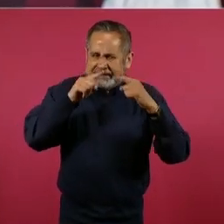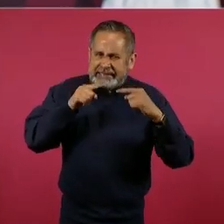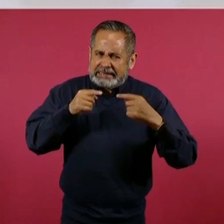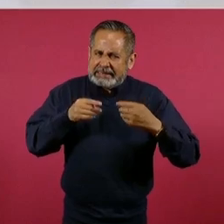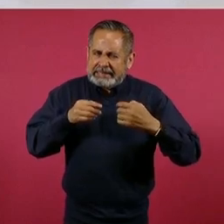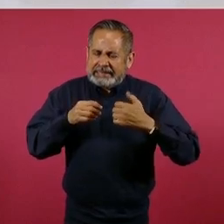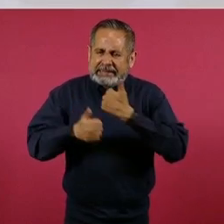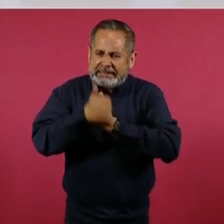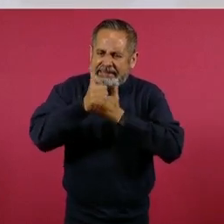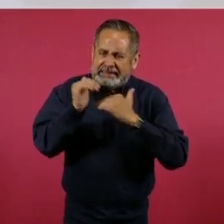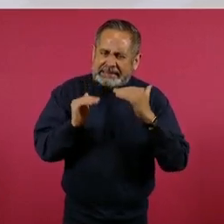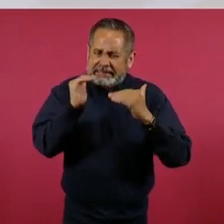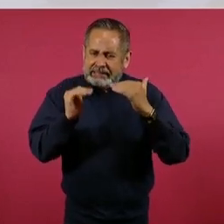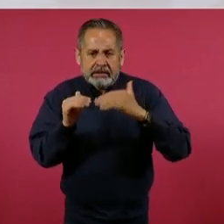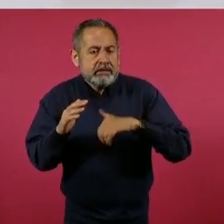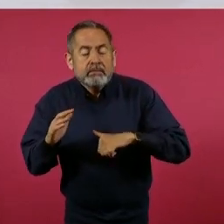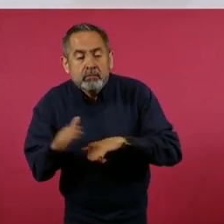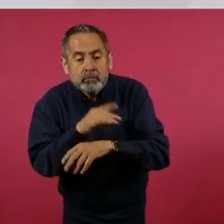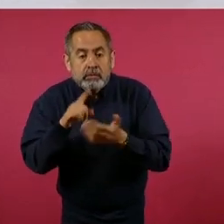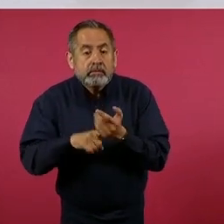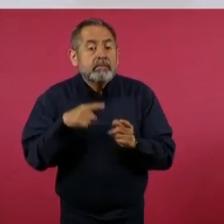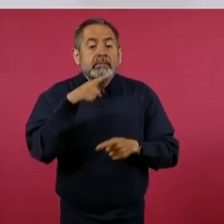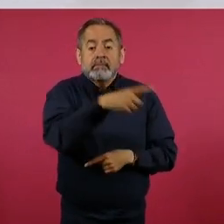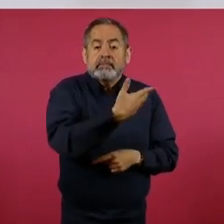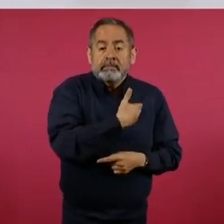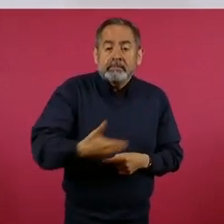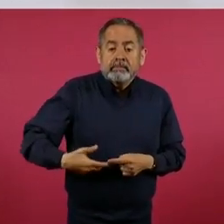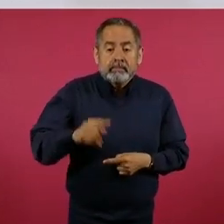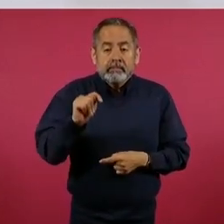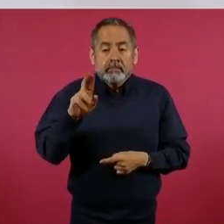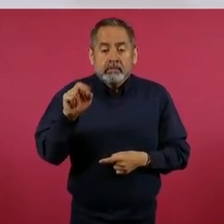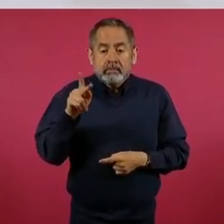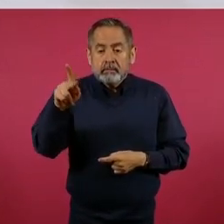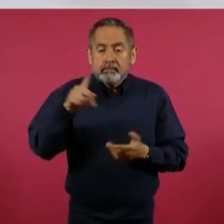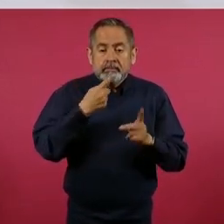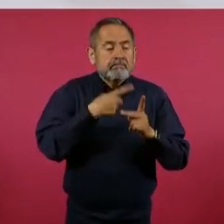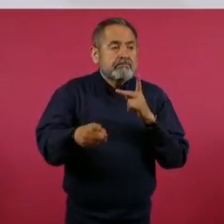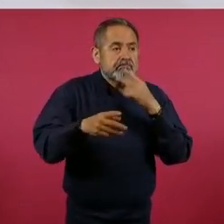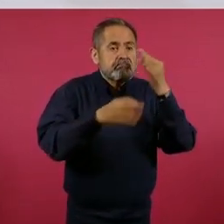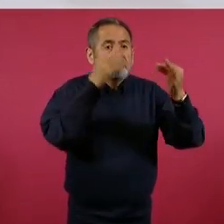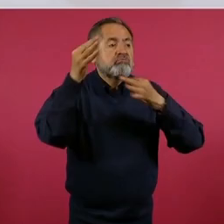el presidente Trump había comenzado con una política